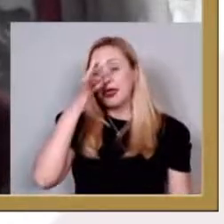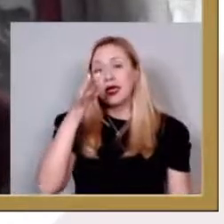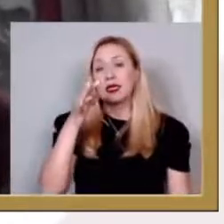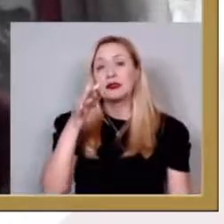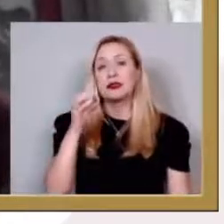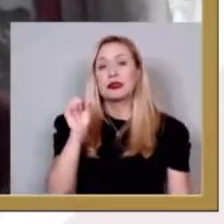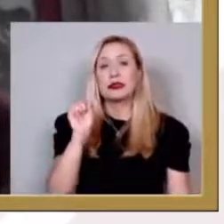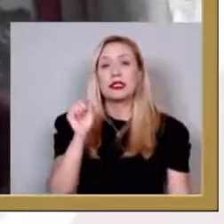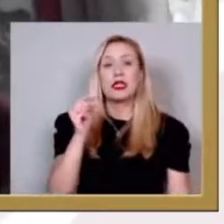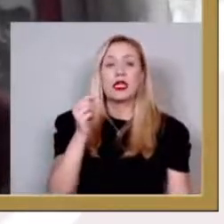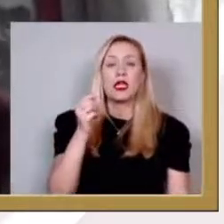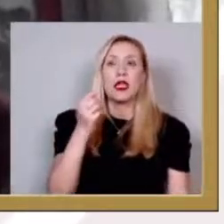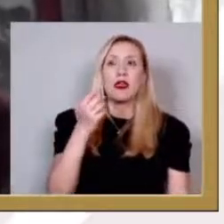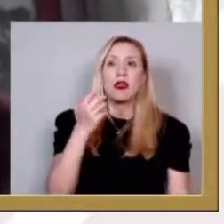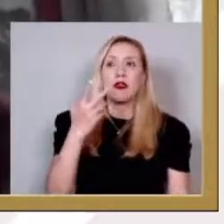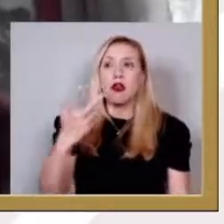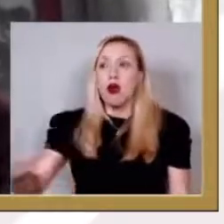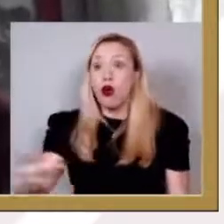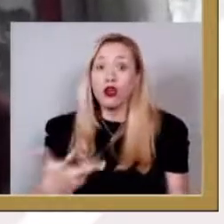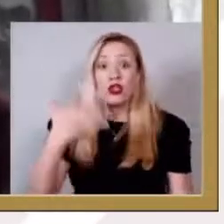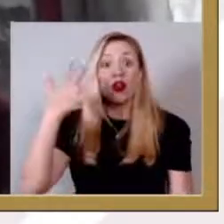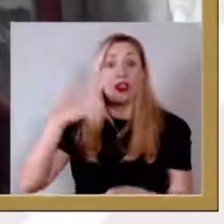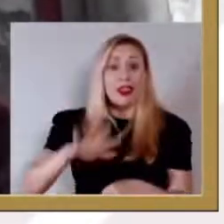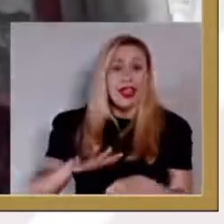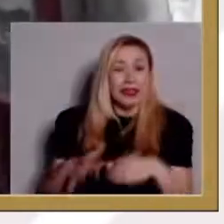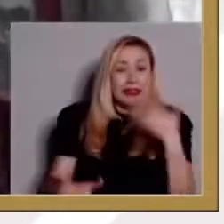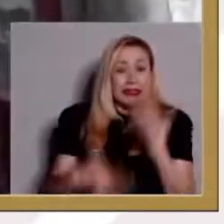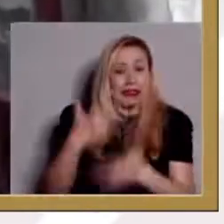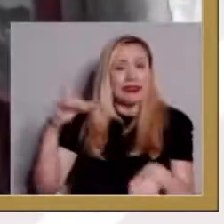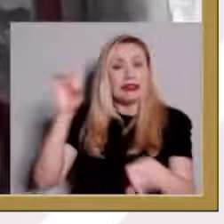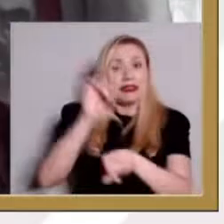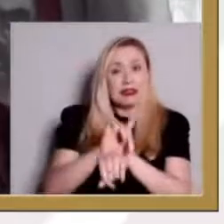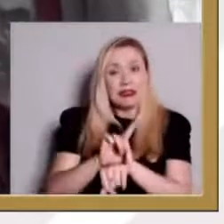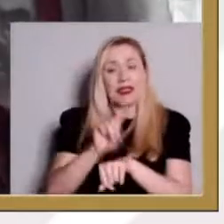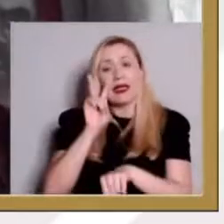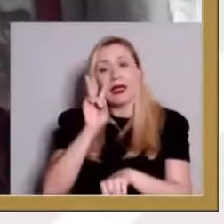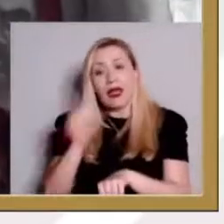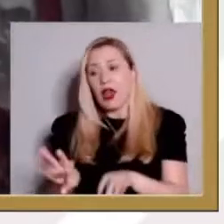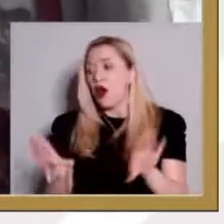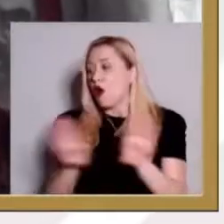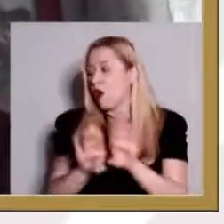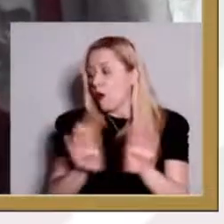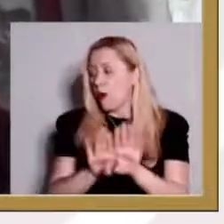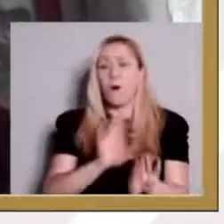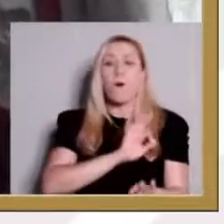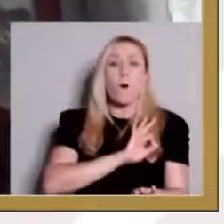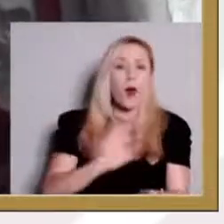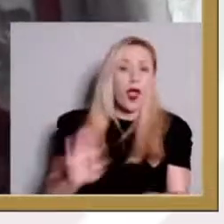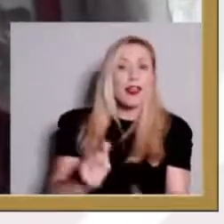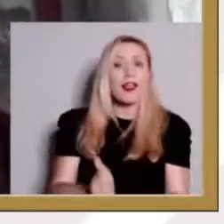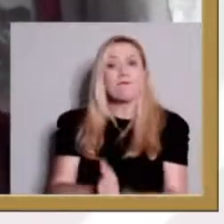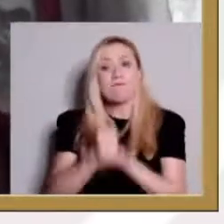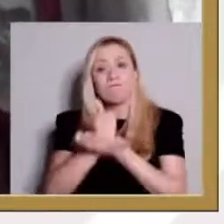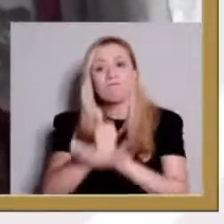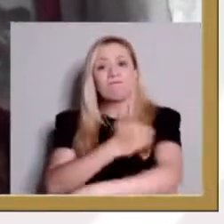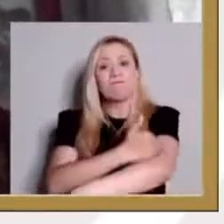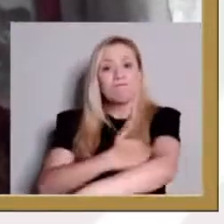cada 10, 15 días para ver este tipo de problemas y de qué manera acompañamos a la familia, de qué